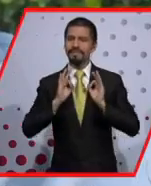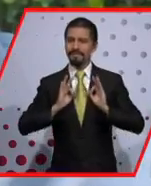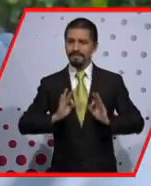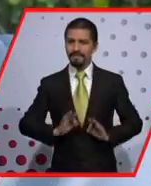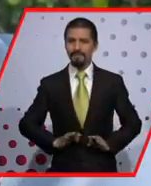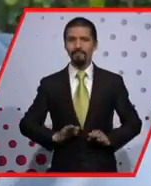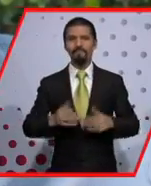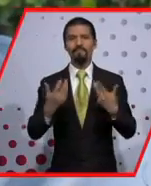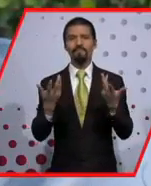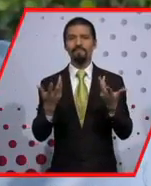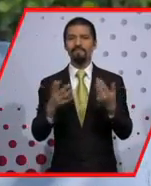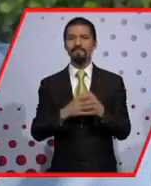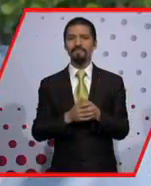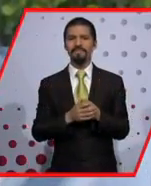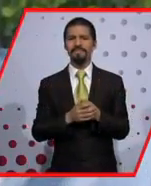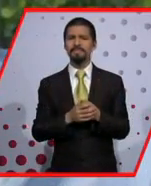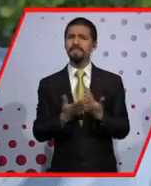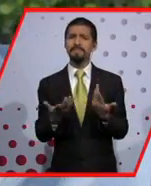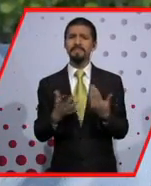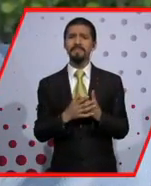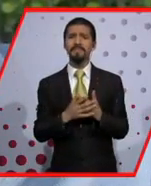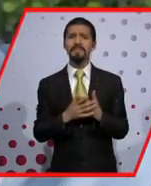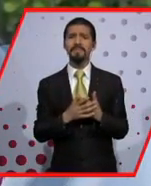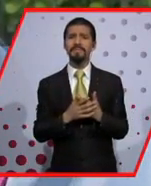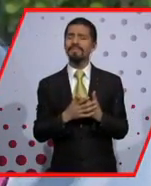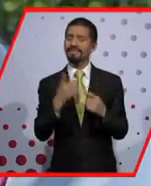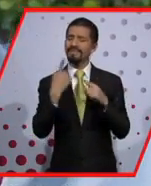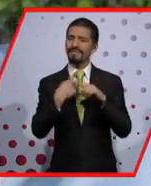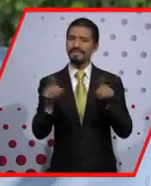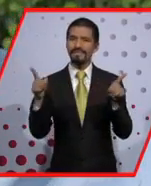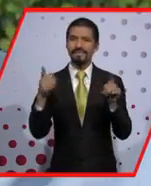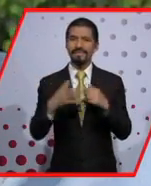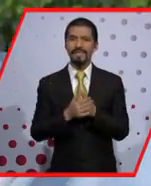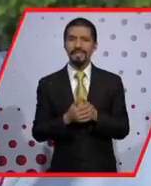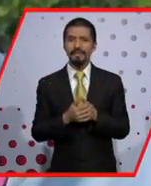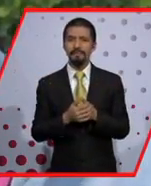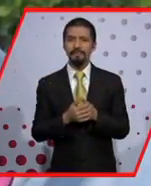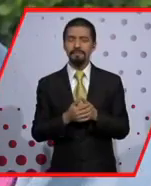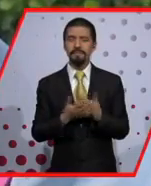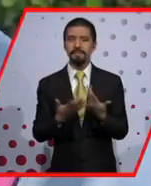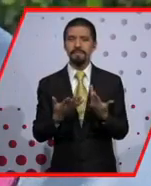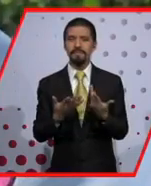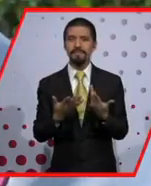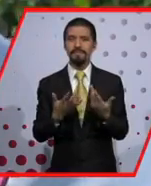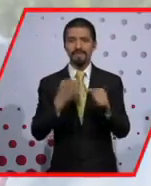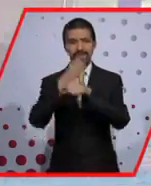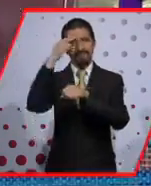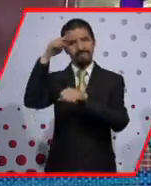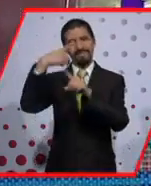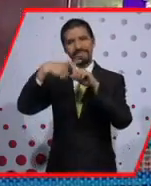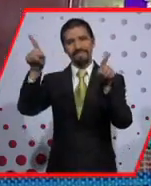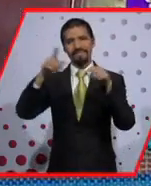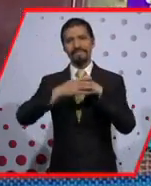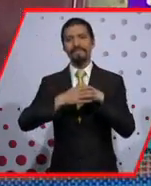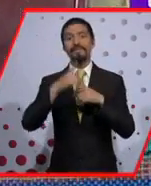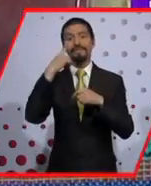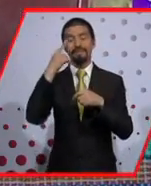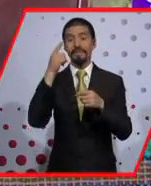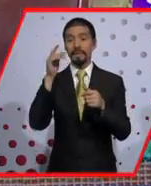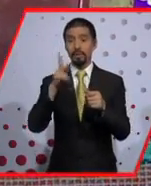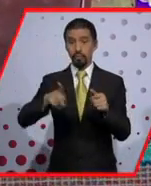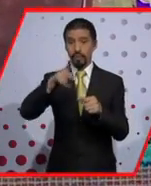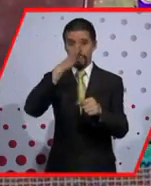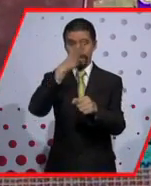tranquilo, pues es diferente al Estado de México. Mira, el pueblito es porque